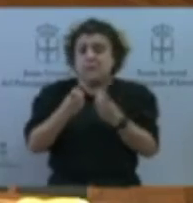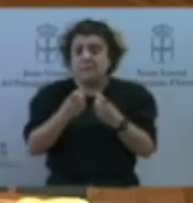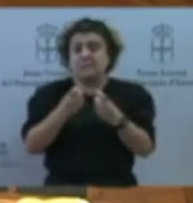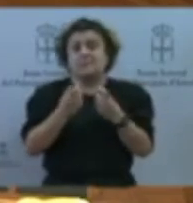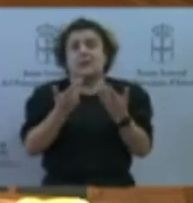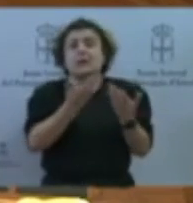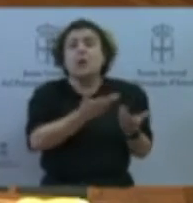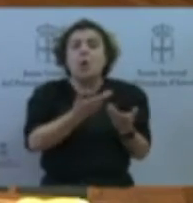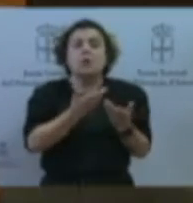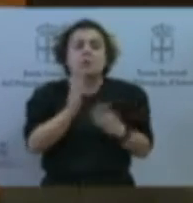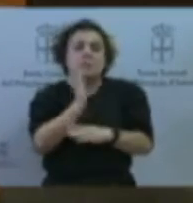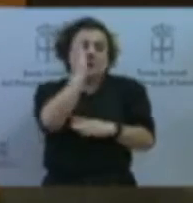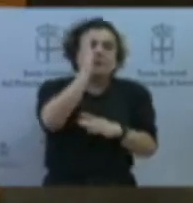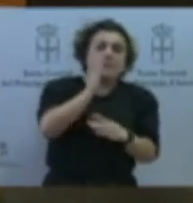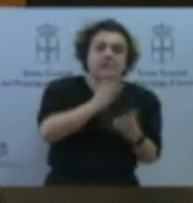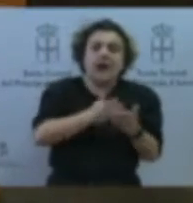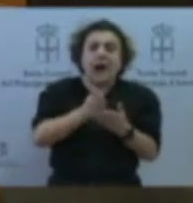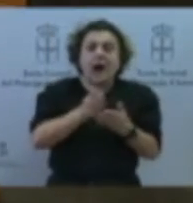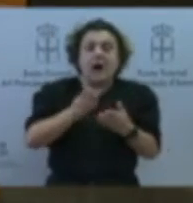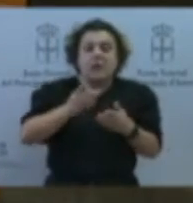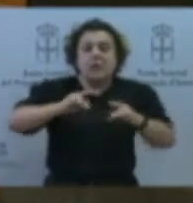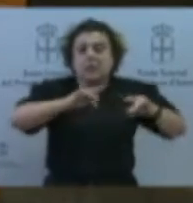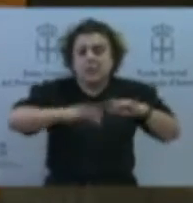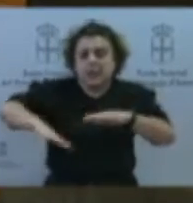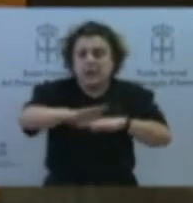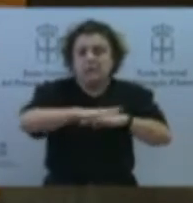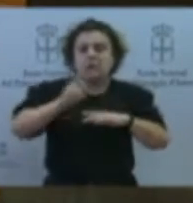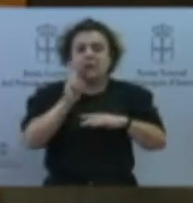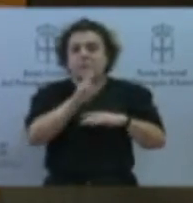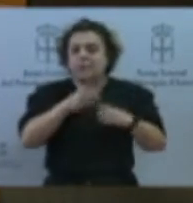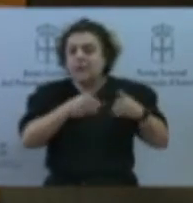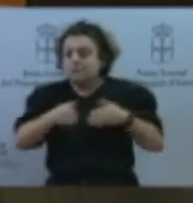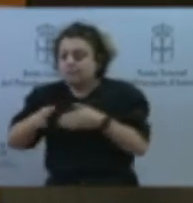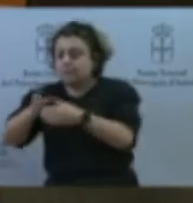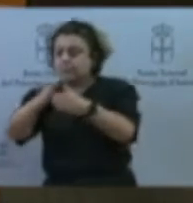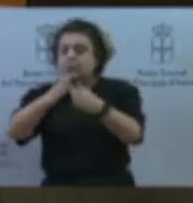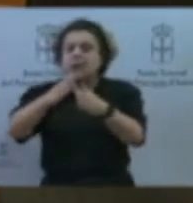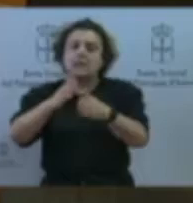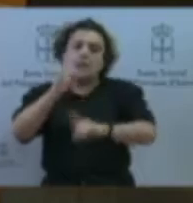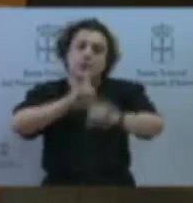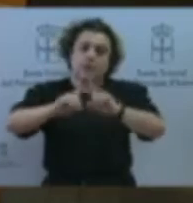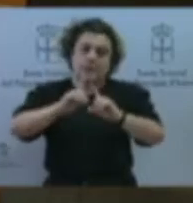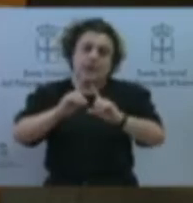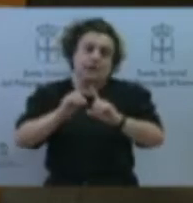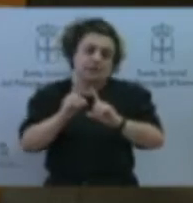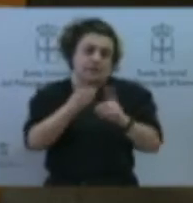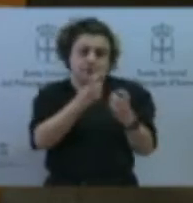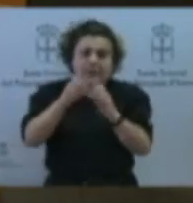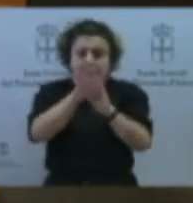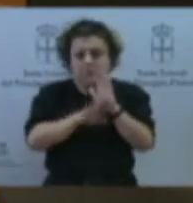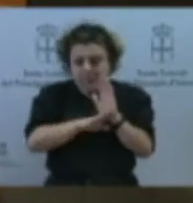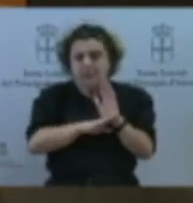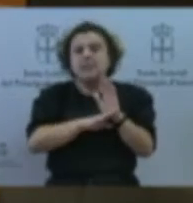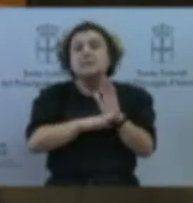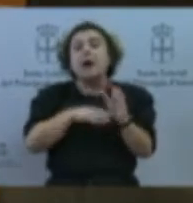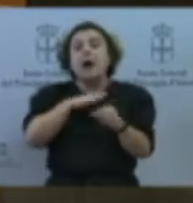vías alternativas que estamos viendo ahora que tienen un problema de actuación. Entendemos que hace falta medidas, que hace falta salir, digamos, de los planes constantes que